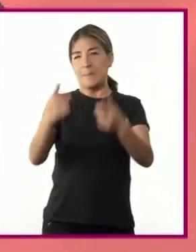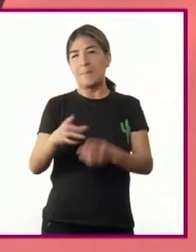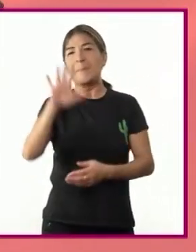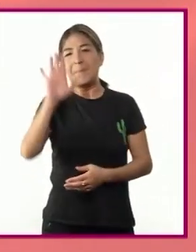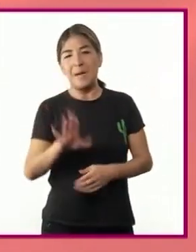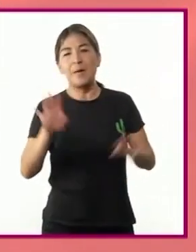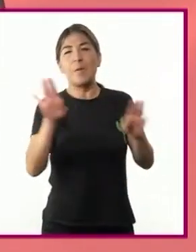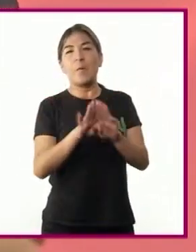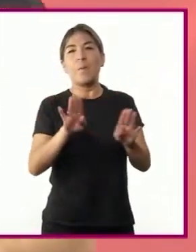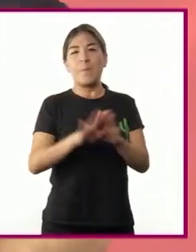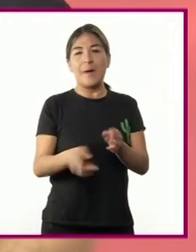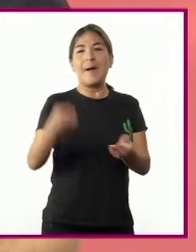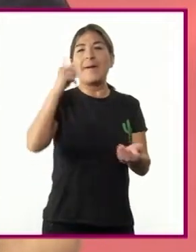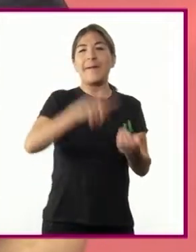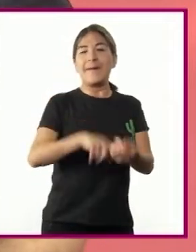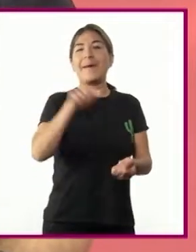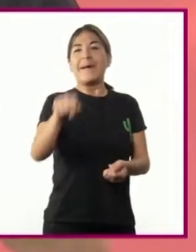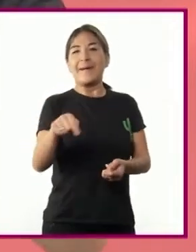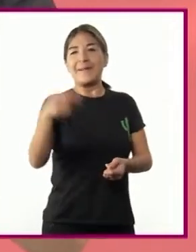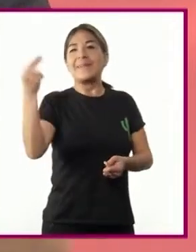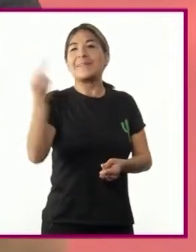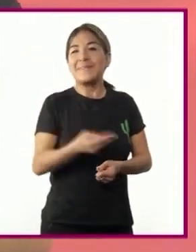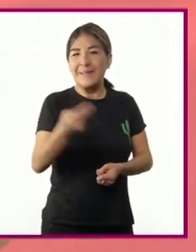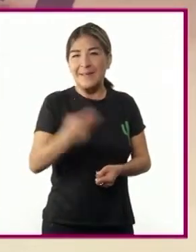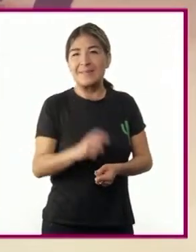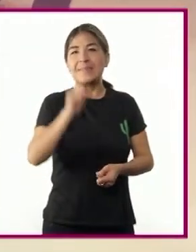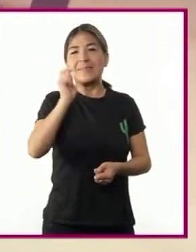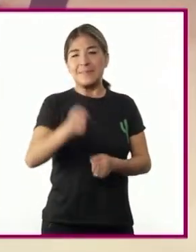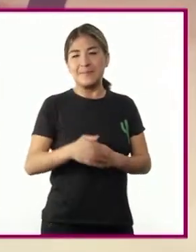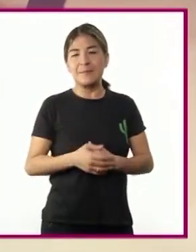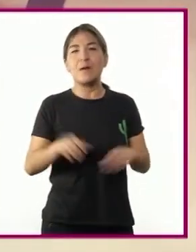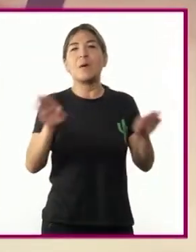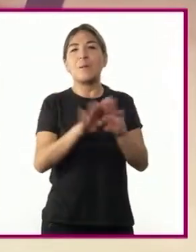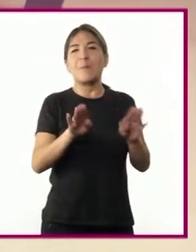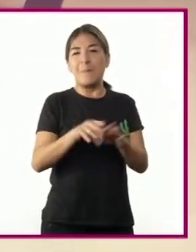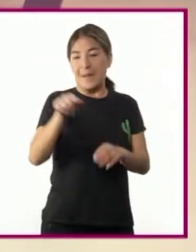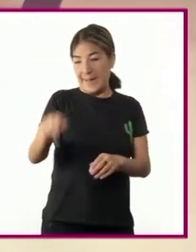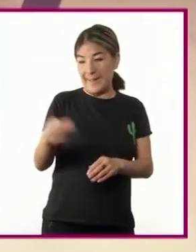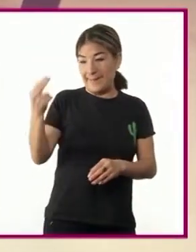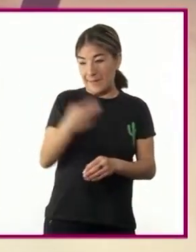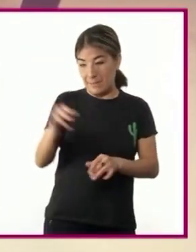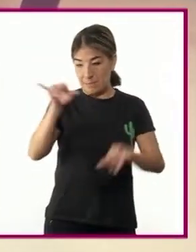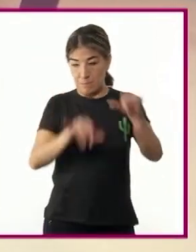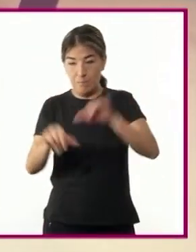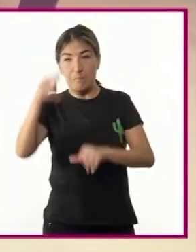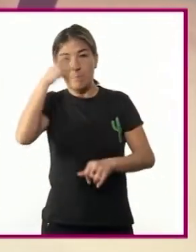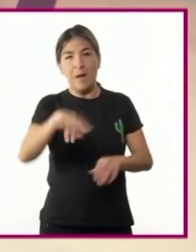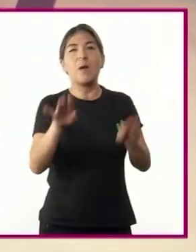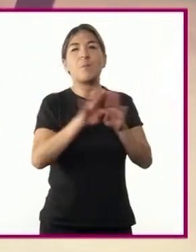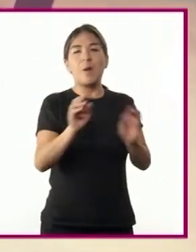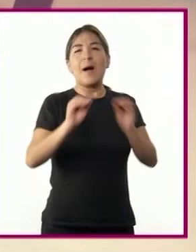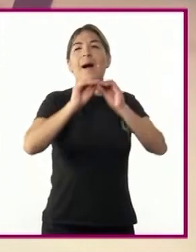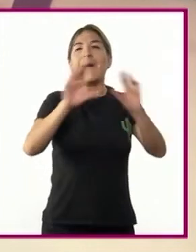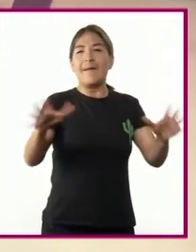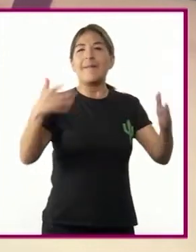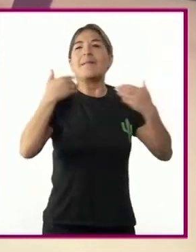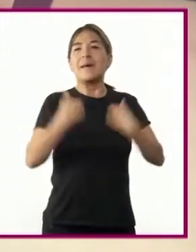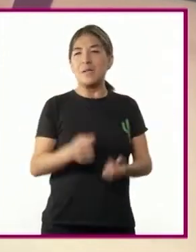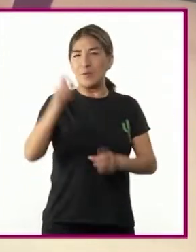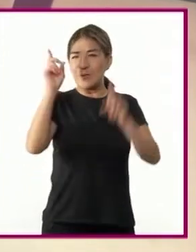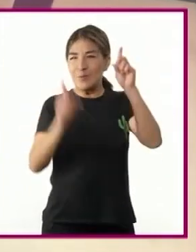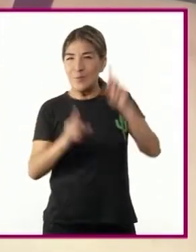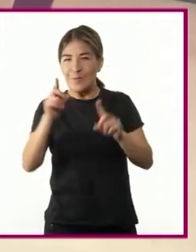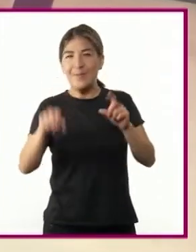que planteó una necesidad. Es decir, que el experimento nos permitirá aclarar la suposición que